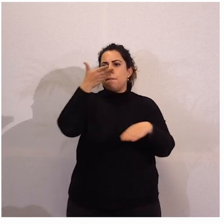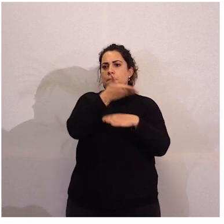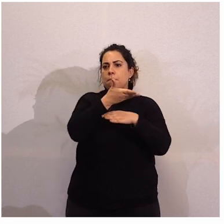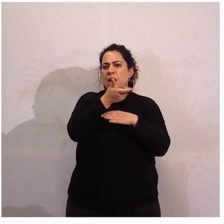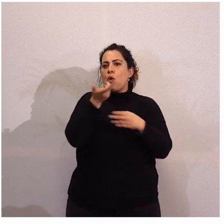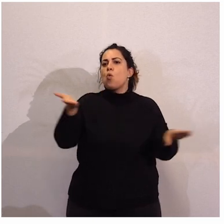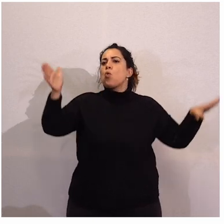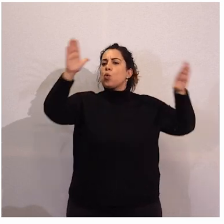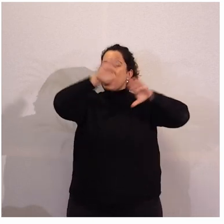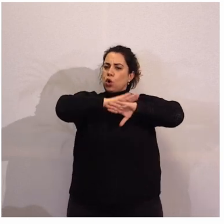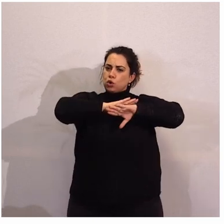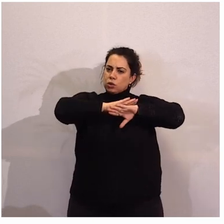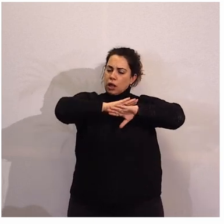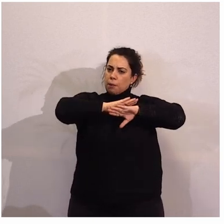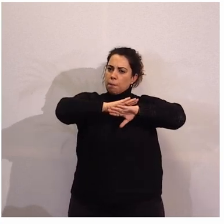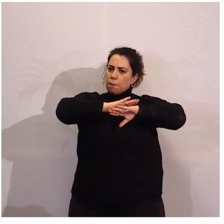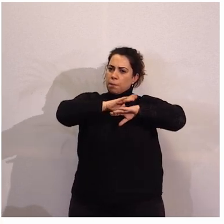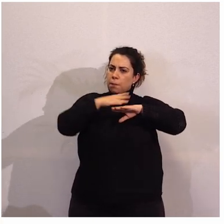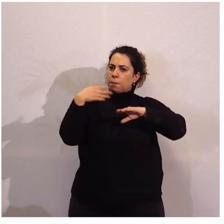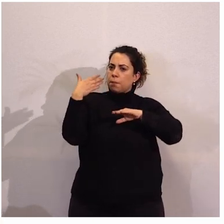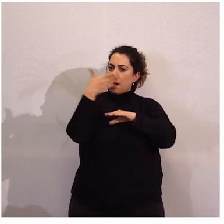a contar